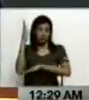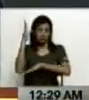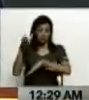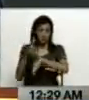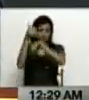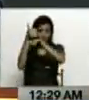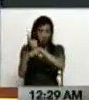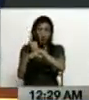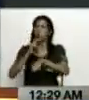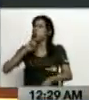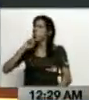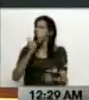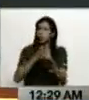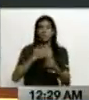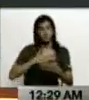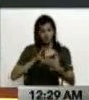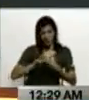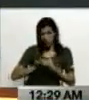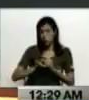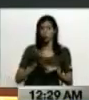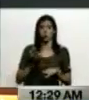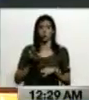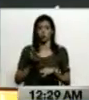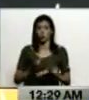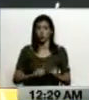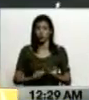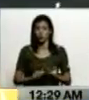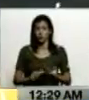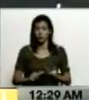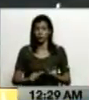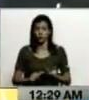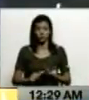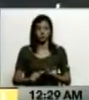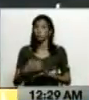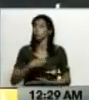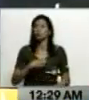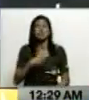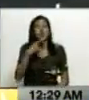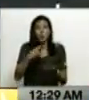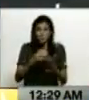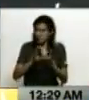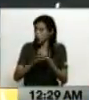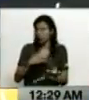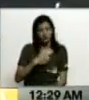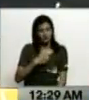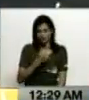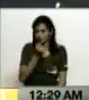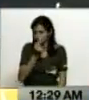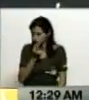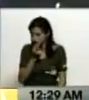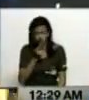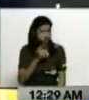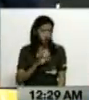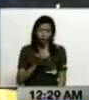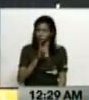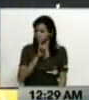lo odia también tiene no puedo decir